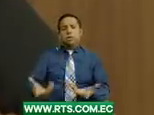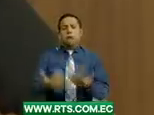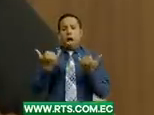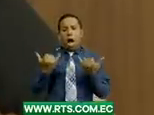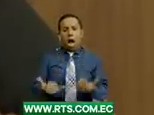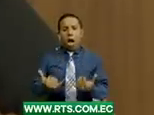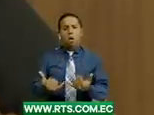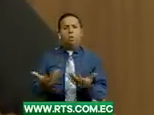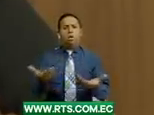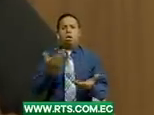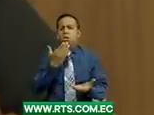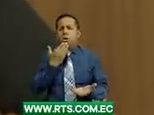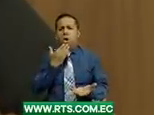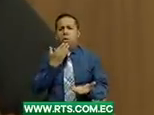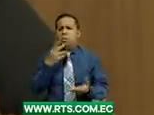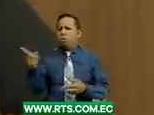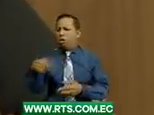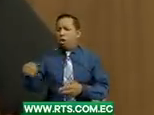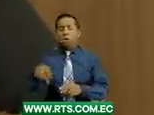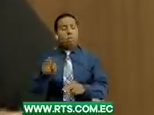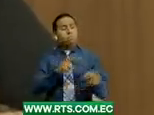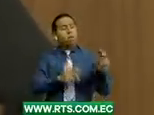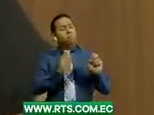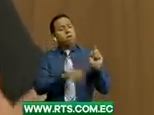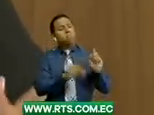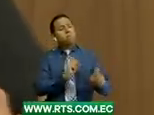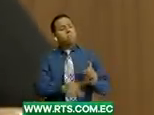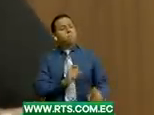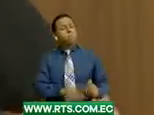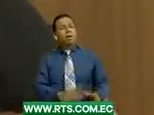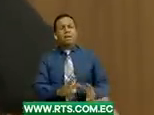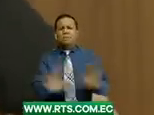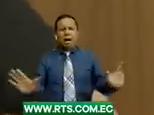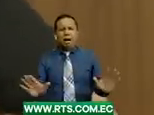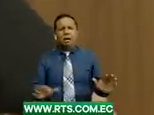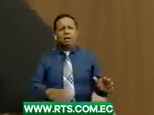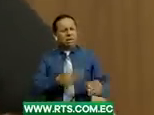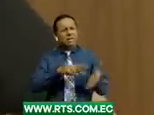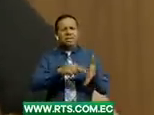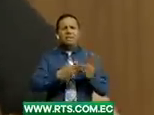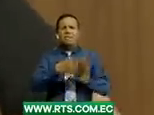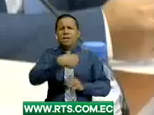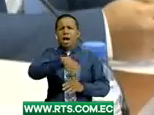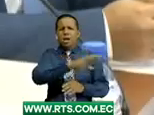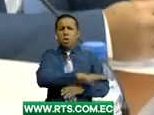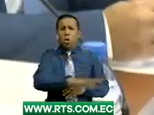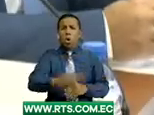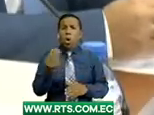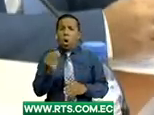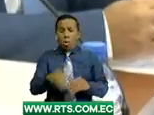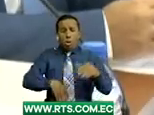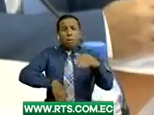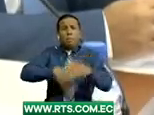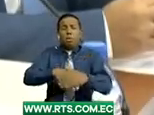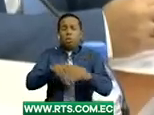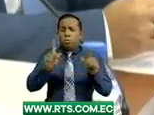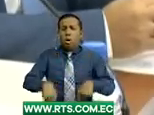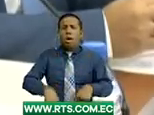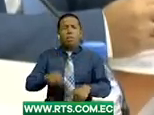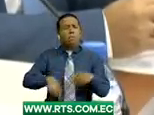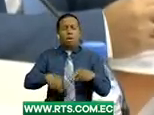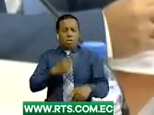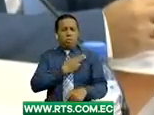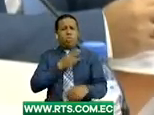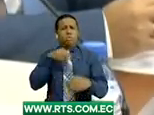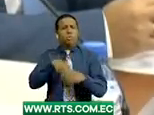simplemente limitarnos a una evaluación que lo único que hace es atrasar la posibilidad de que nuestros jóvenes accedan a un título. Es necesario